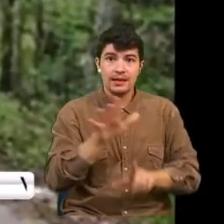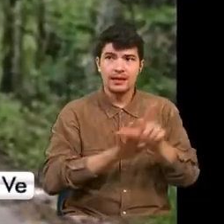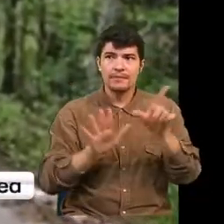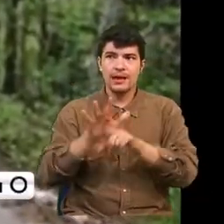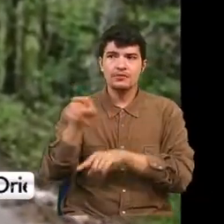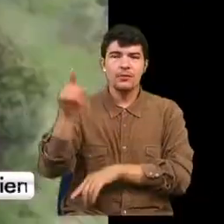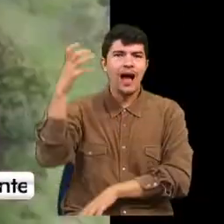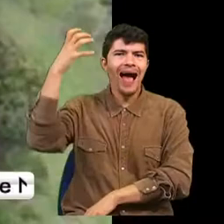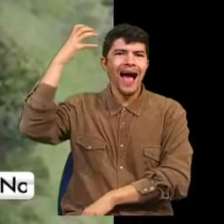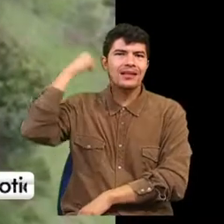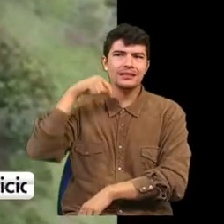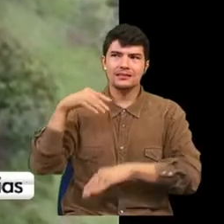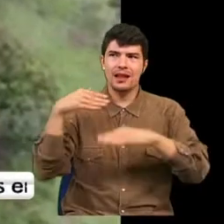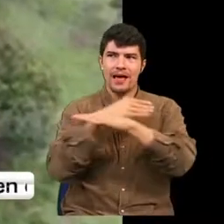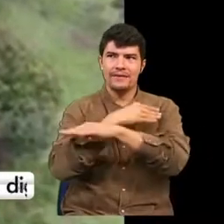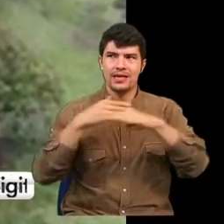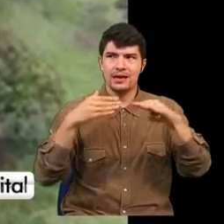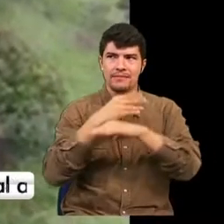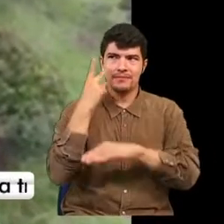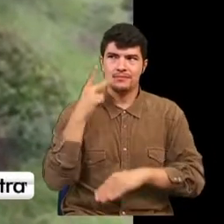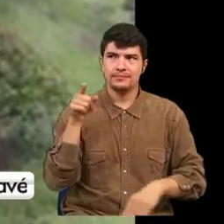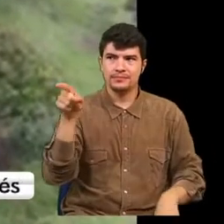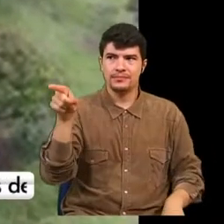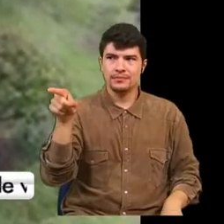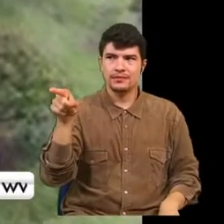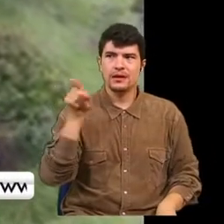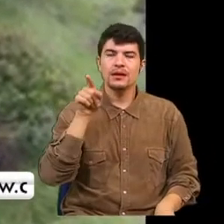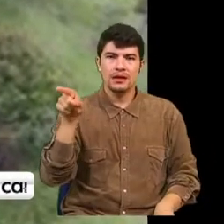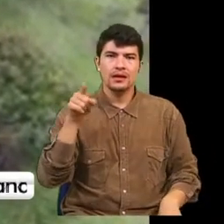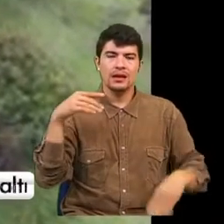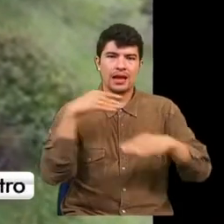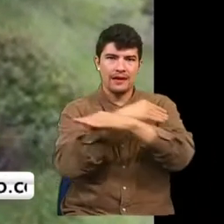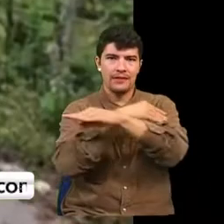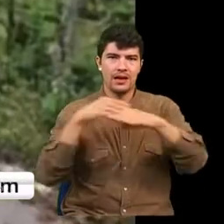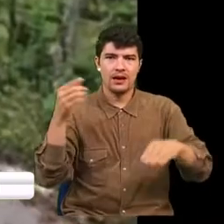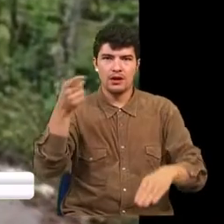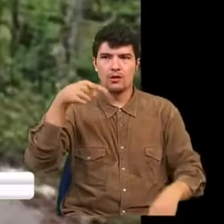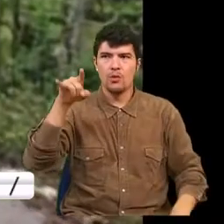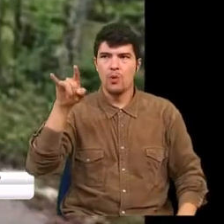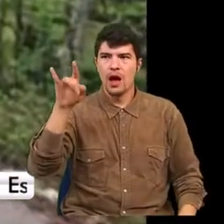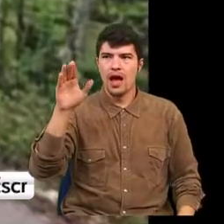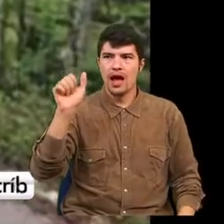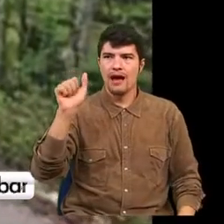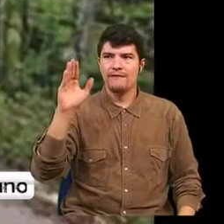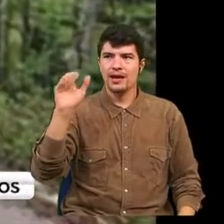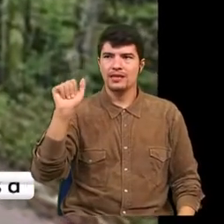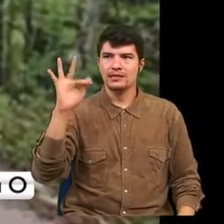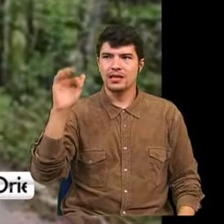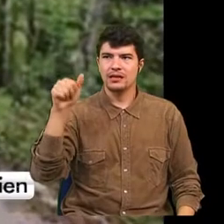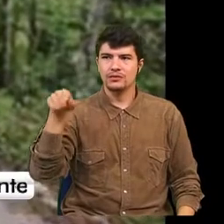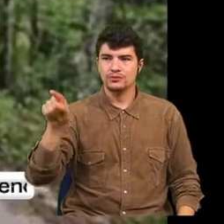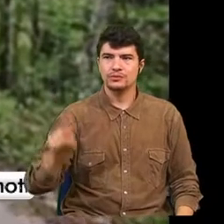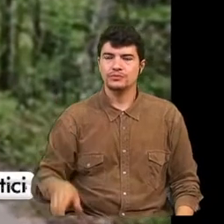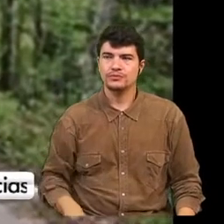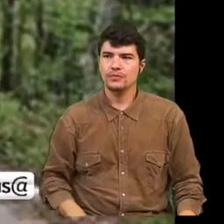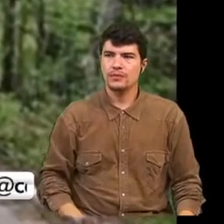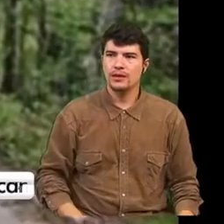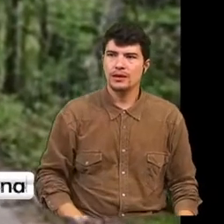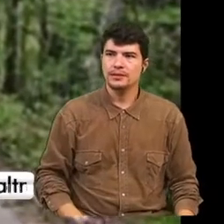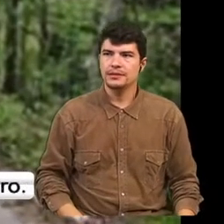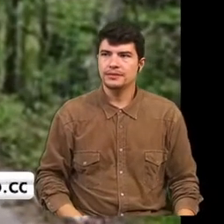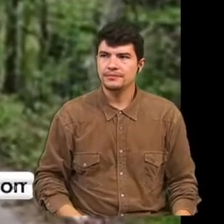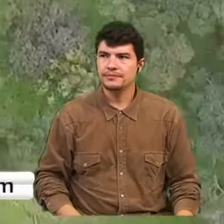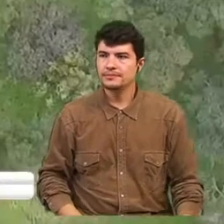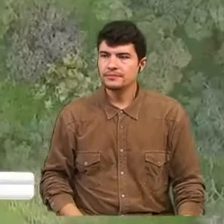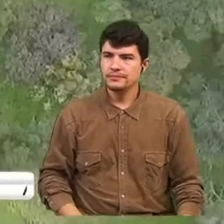se encontraba la vía de Guabatá. Bueno, sí, de es Guabatá, más o menos similares a las condiciones